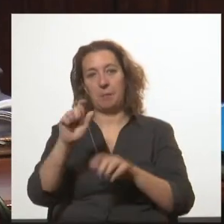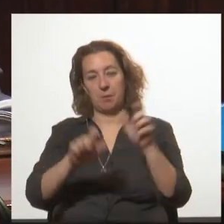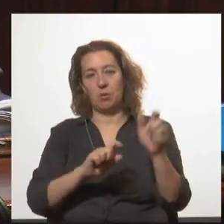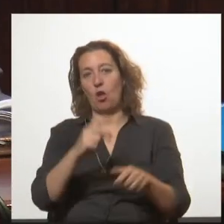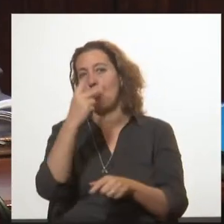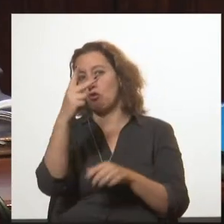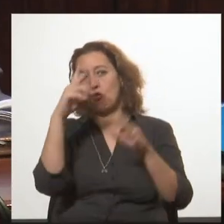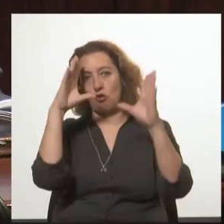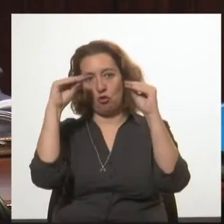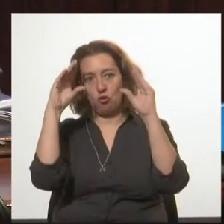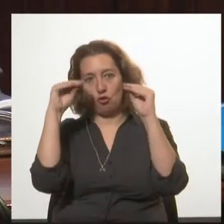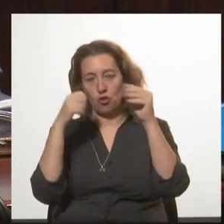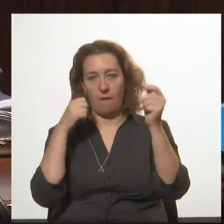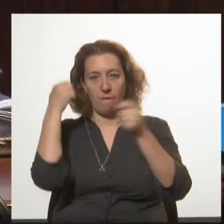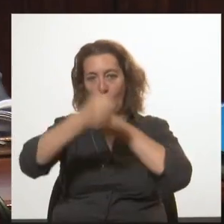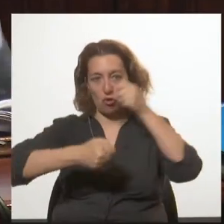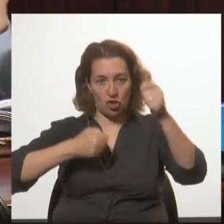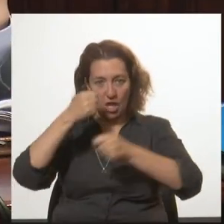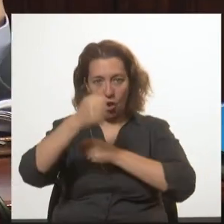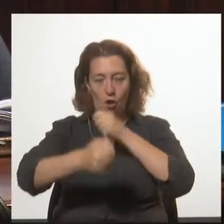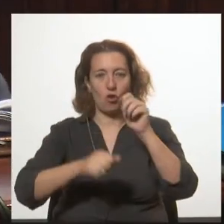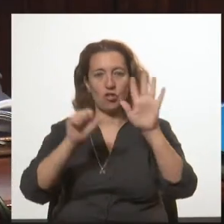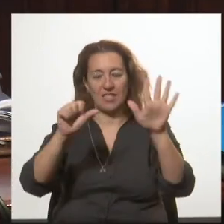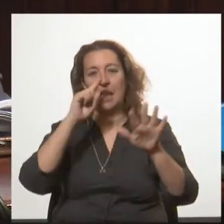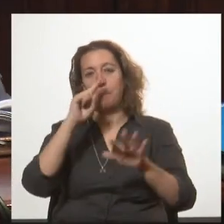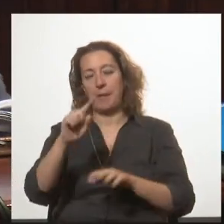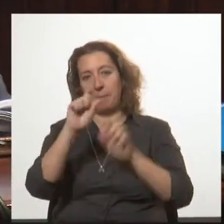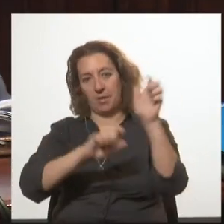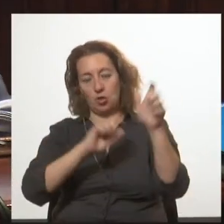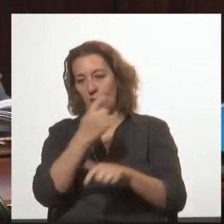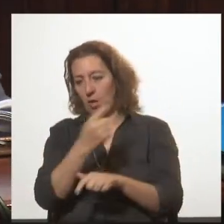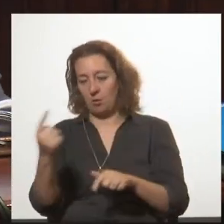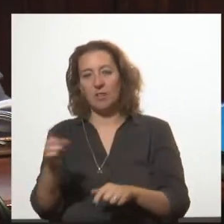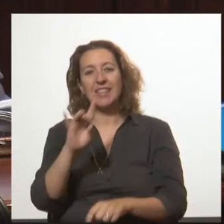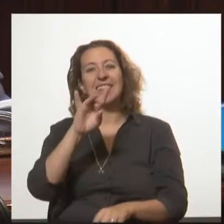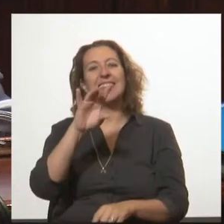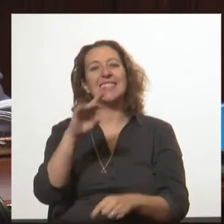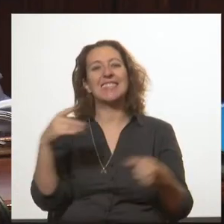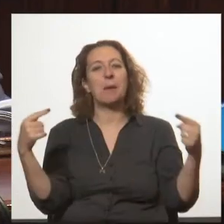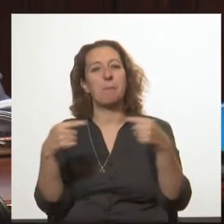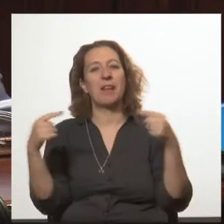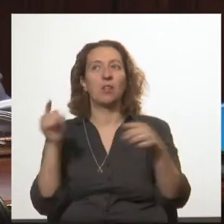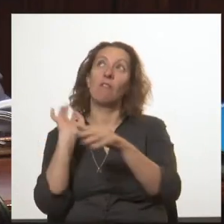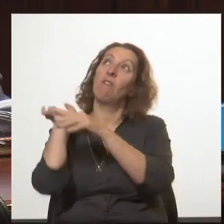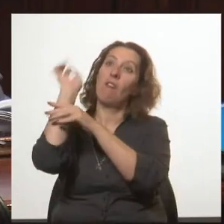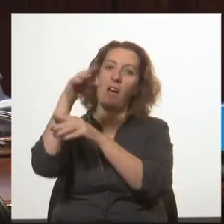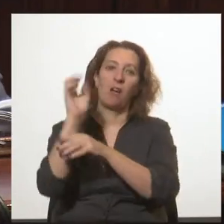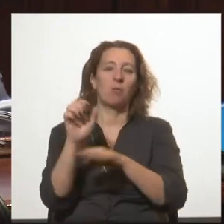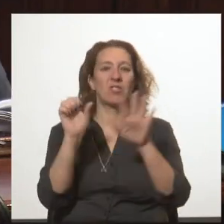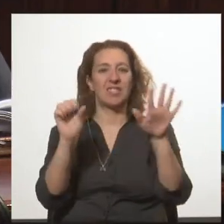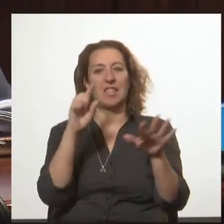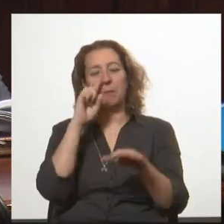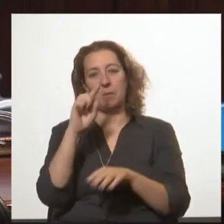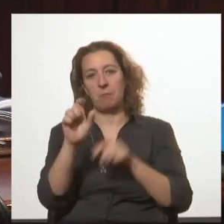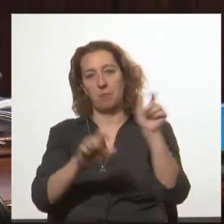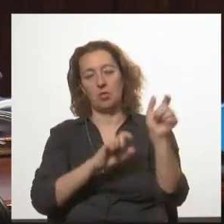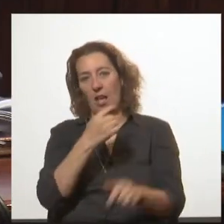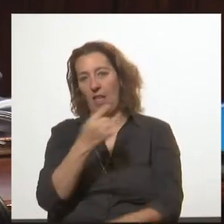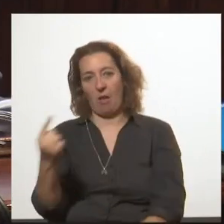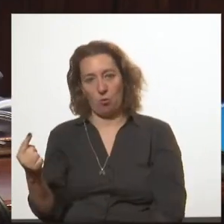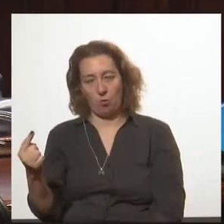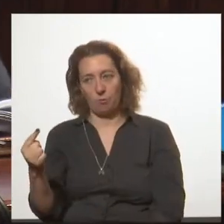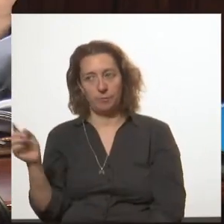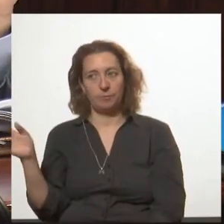de 6000 personas cada uno y quince partidos de básquetbol de 6000 personas cada uno todo por año